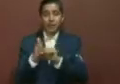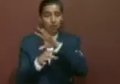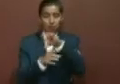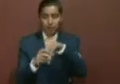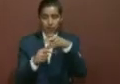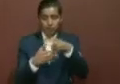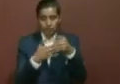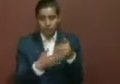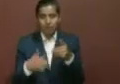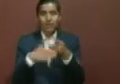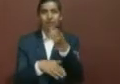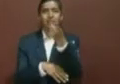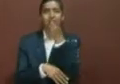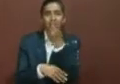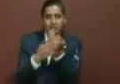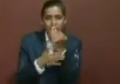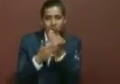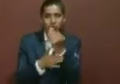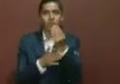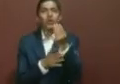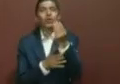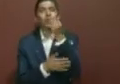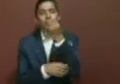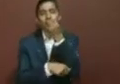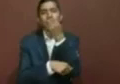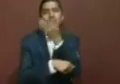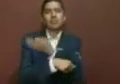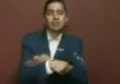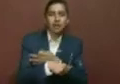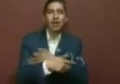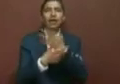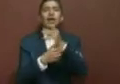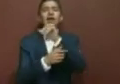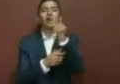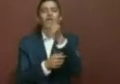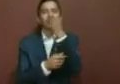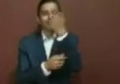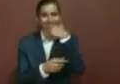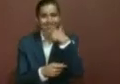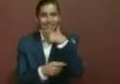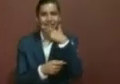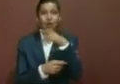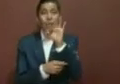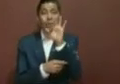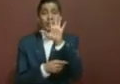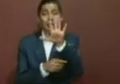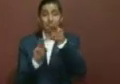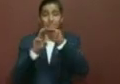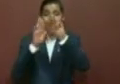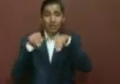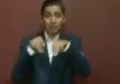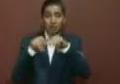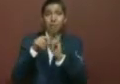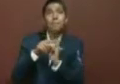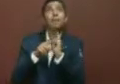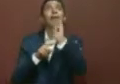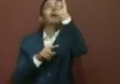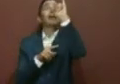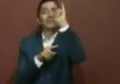habrá desayunos, comidas y cenas a 45 metros de altura, afuera en la